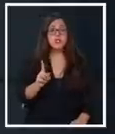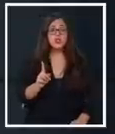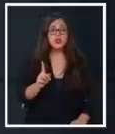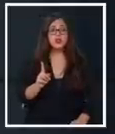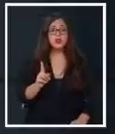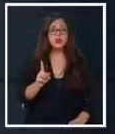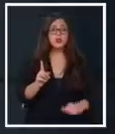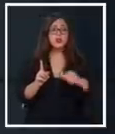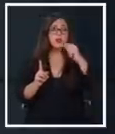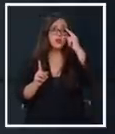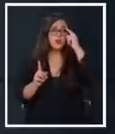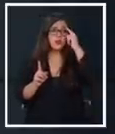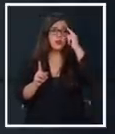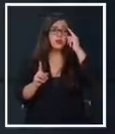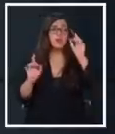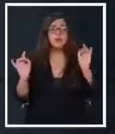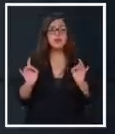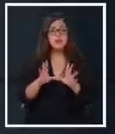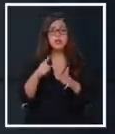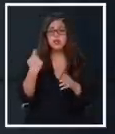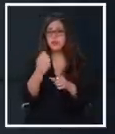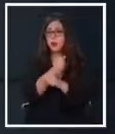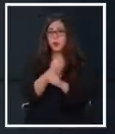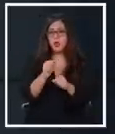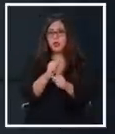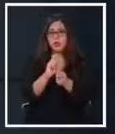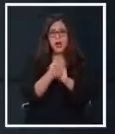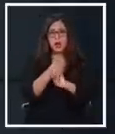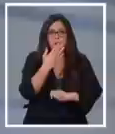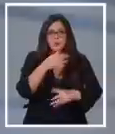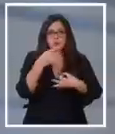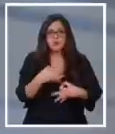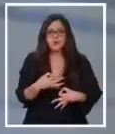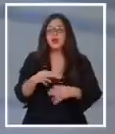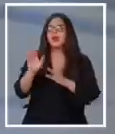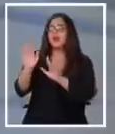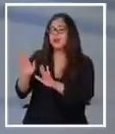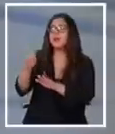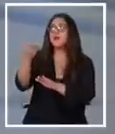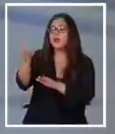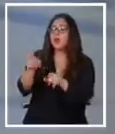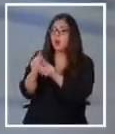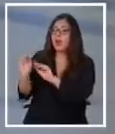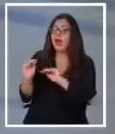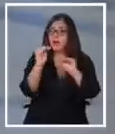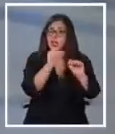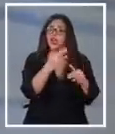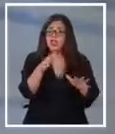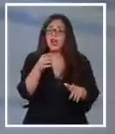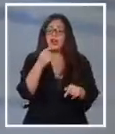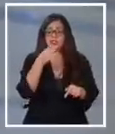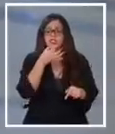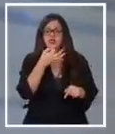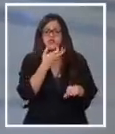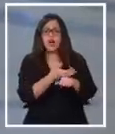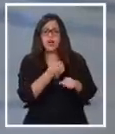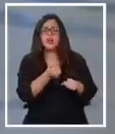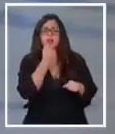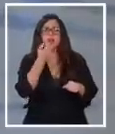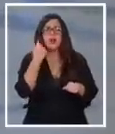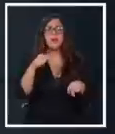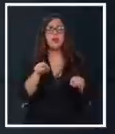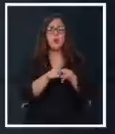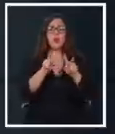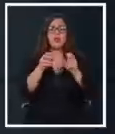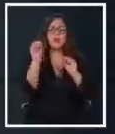si no no vamos a poder mejorarlo ya está bien pero protege usted le ha entregado el respaldo a reconocer los errores sin embargo en el diseño se le ve muy